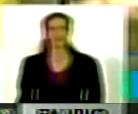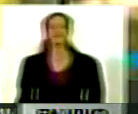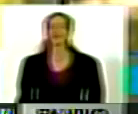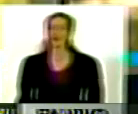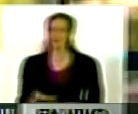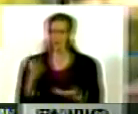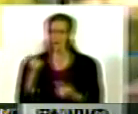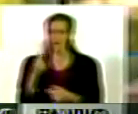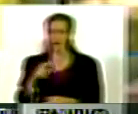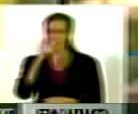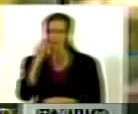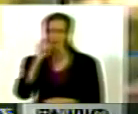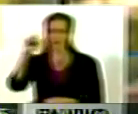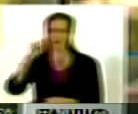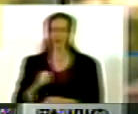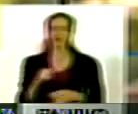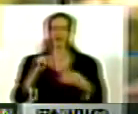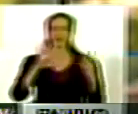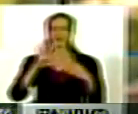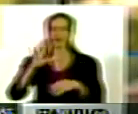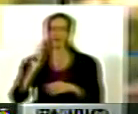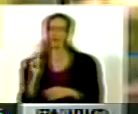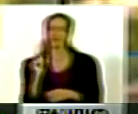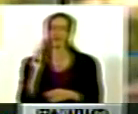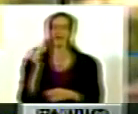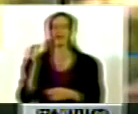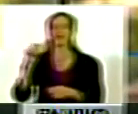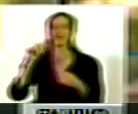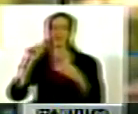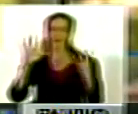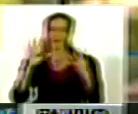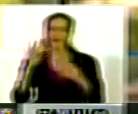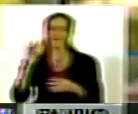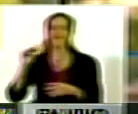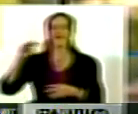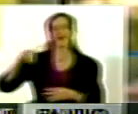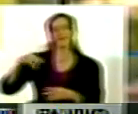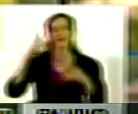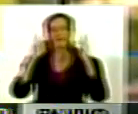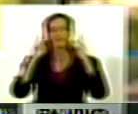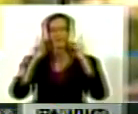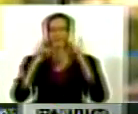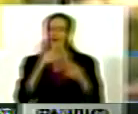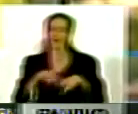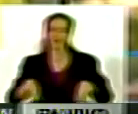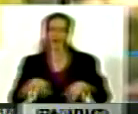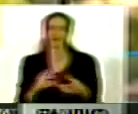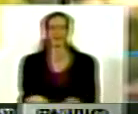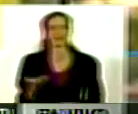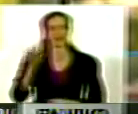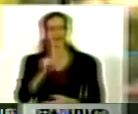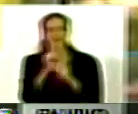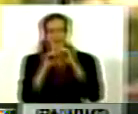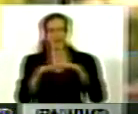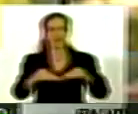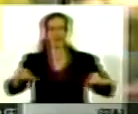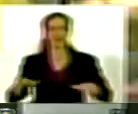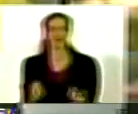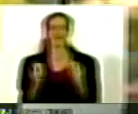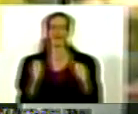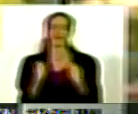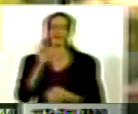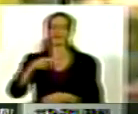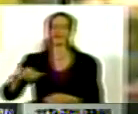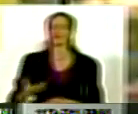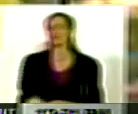sintonizado en Caracas a través de la 95.9 FM. Recordemos que este espacio se ha convertido propicio para divulgar la vida de grandes